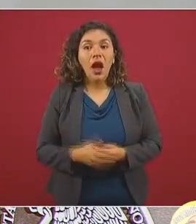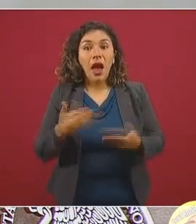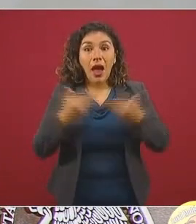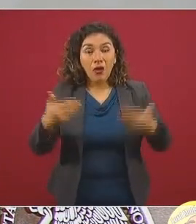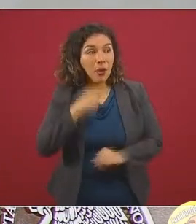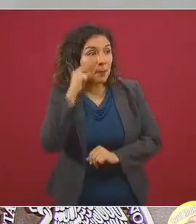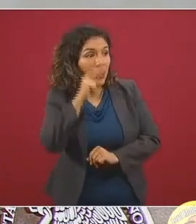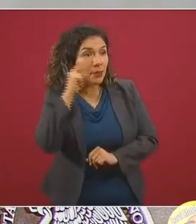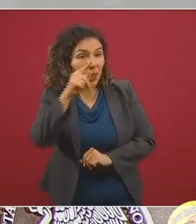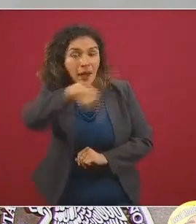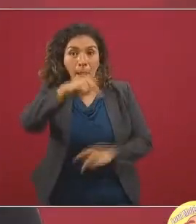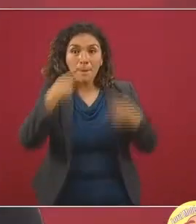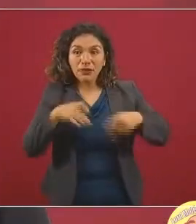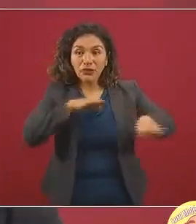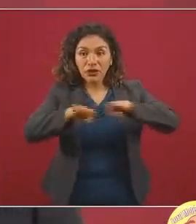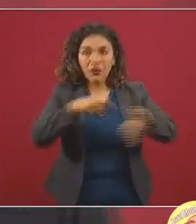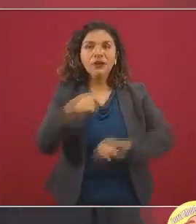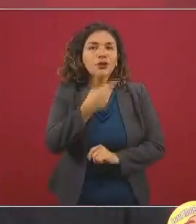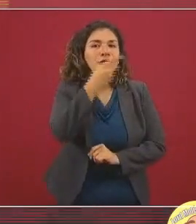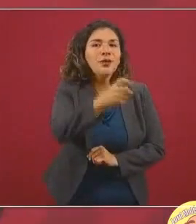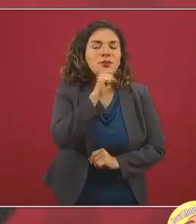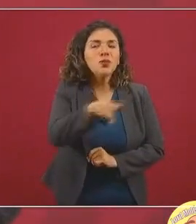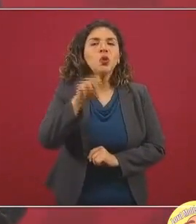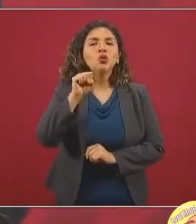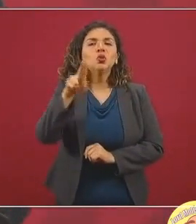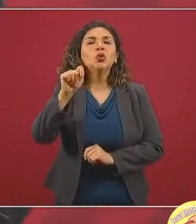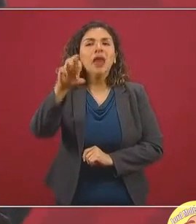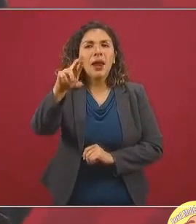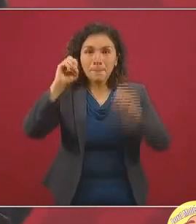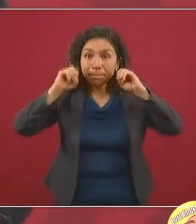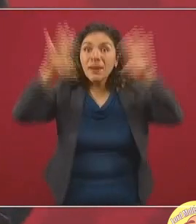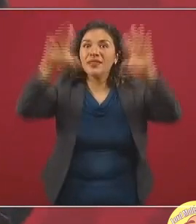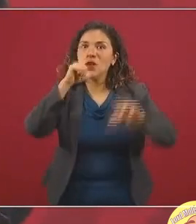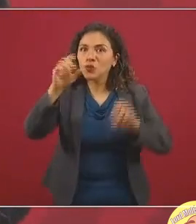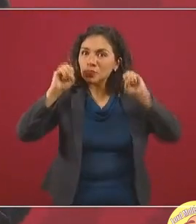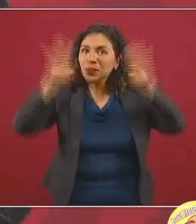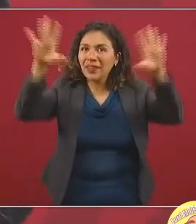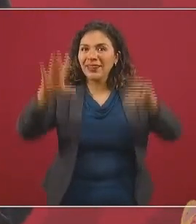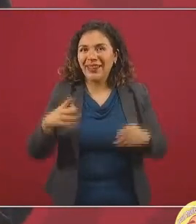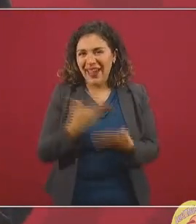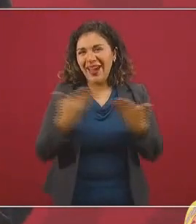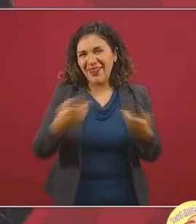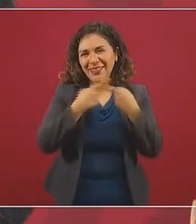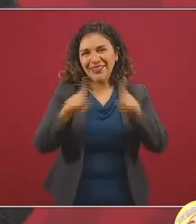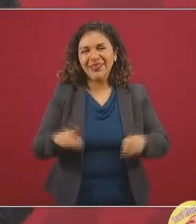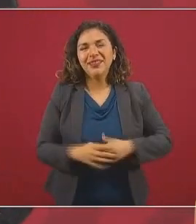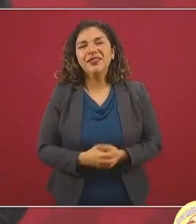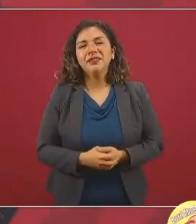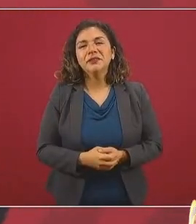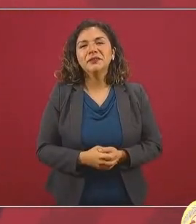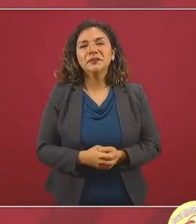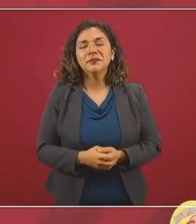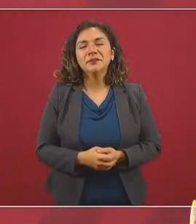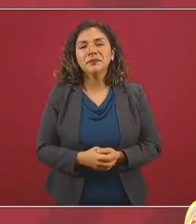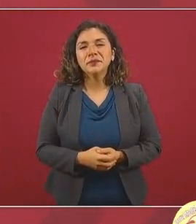los trabajadores les digo: Suter, prende la luz, Suter, prende la luz.